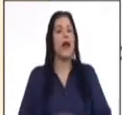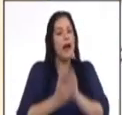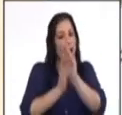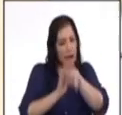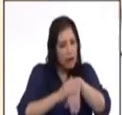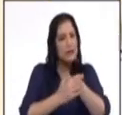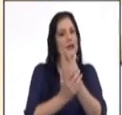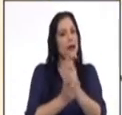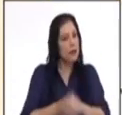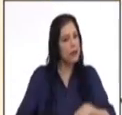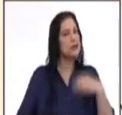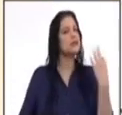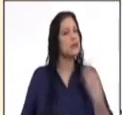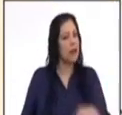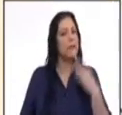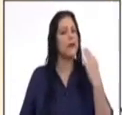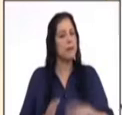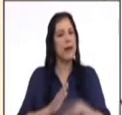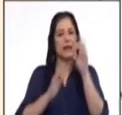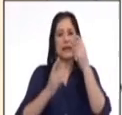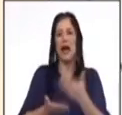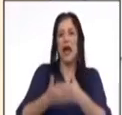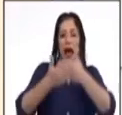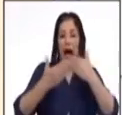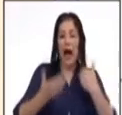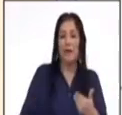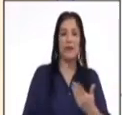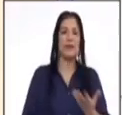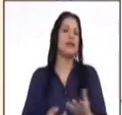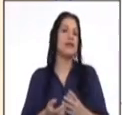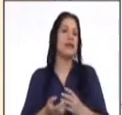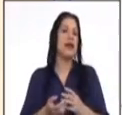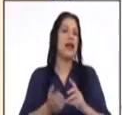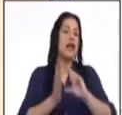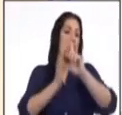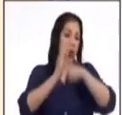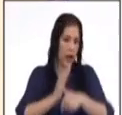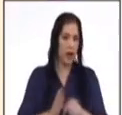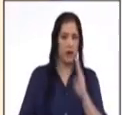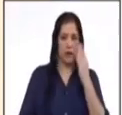Lavarse las manos frecuentemente, especialmente antes y después de ir al baño.